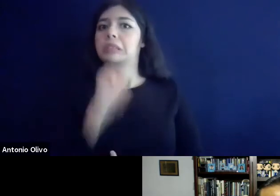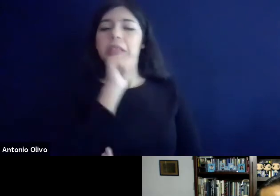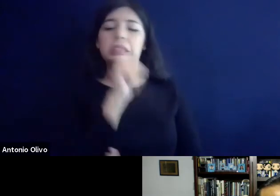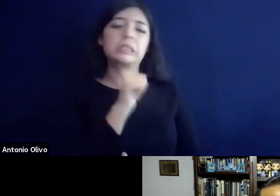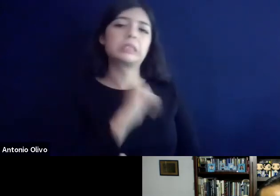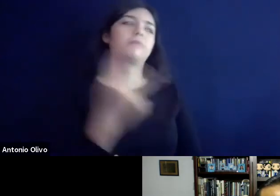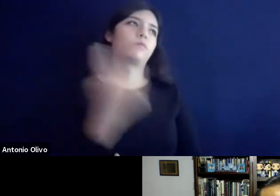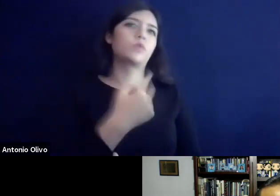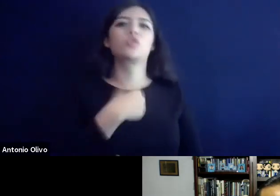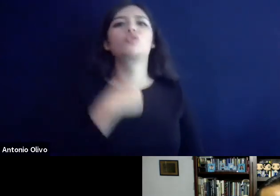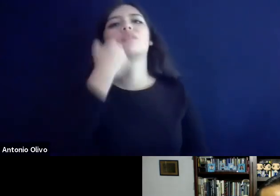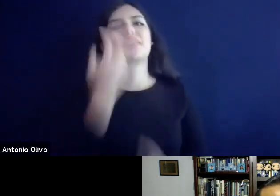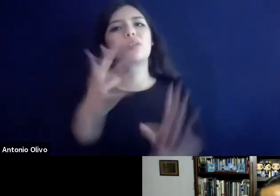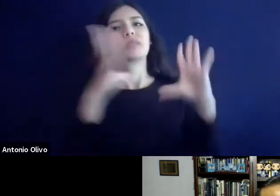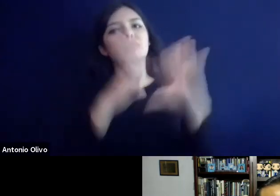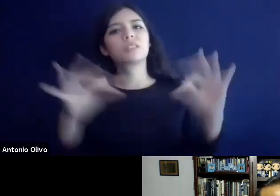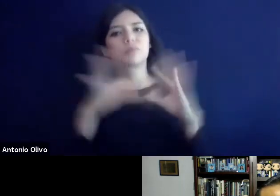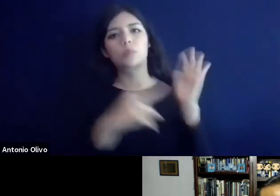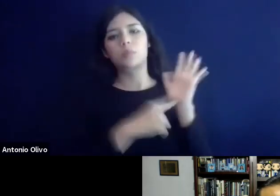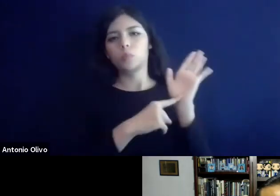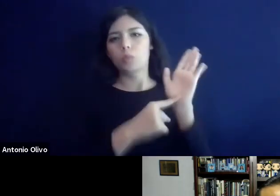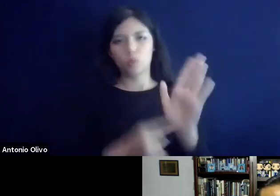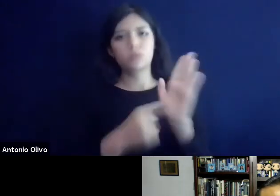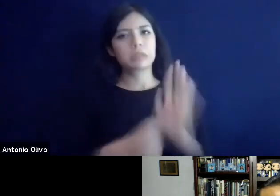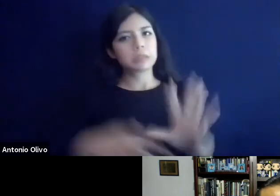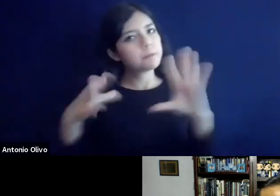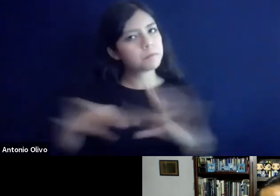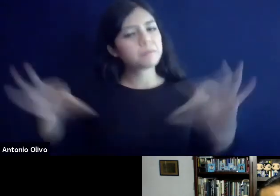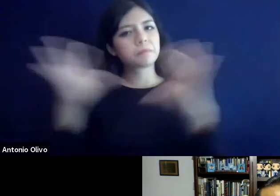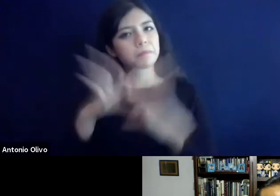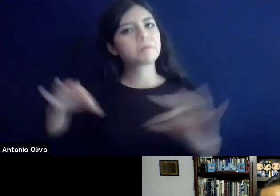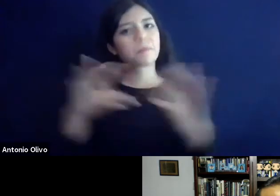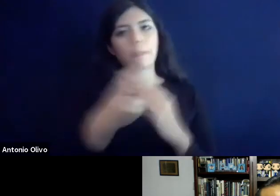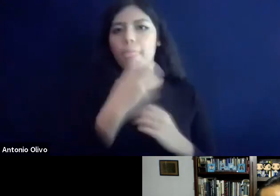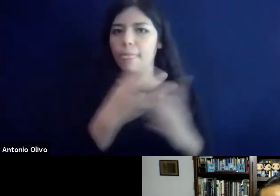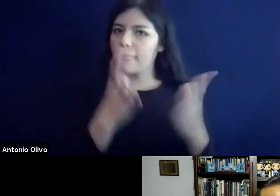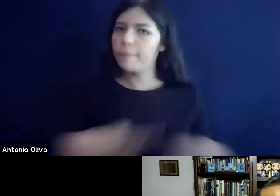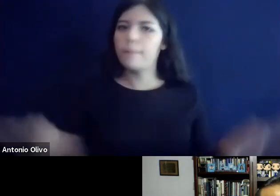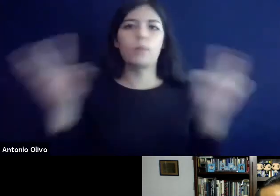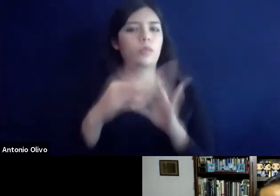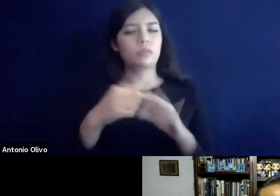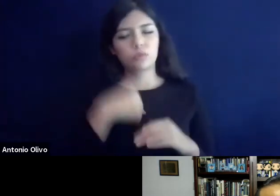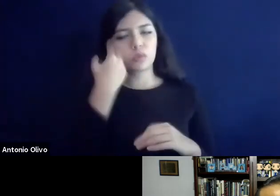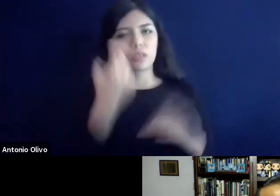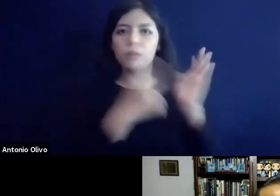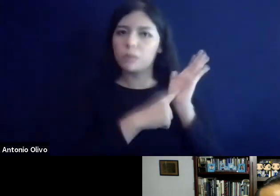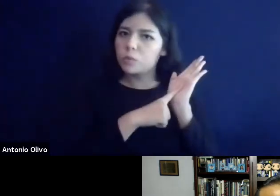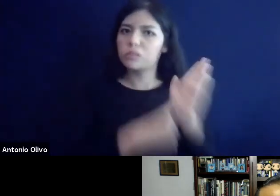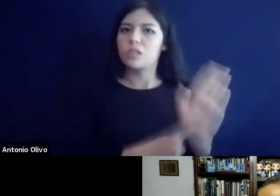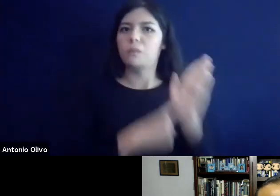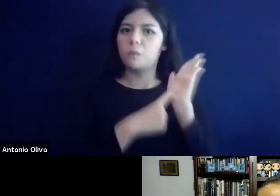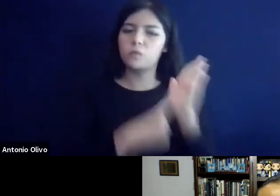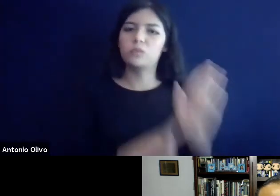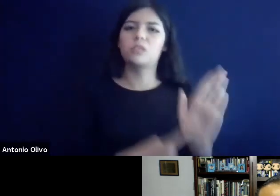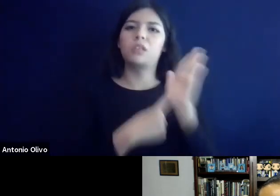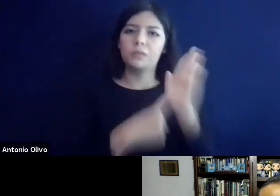quería yo dar ese mensaje, y es ahí cuando te separas de ti y dices, es que yo quiero hacer esto. O sea, ya me acuerdo que cuando